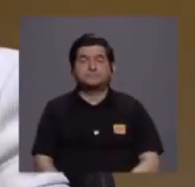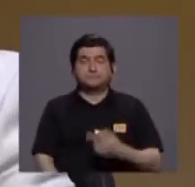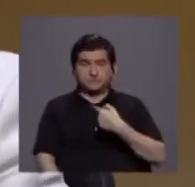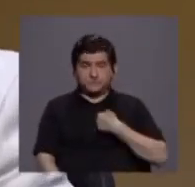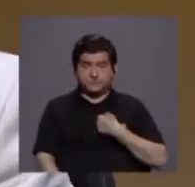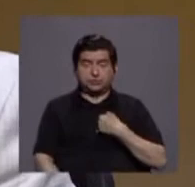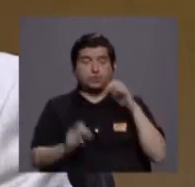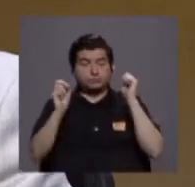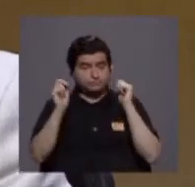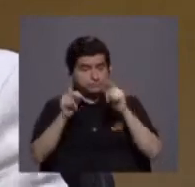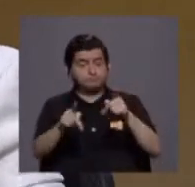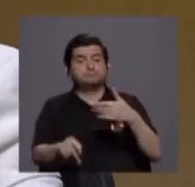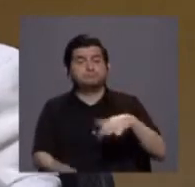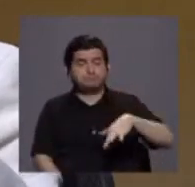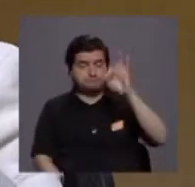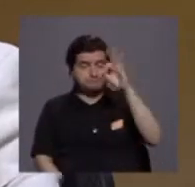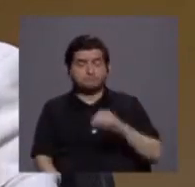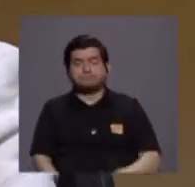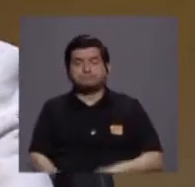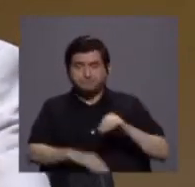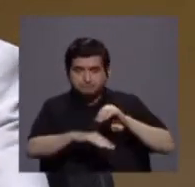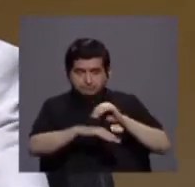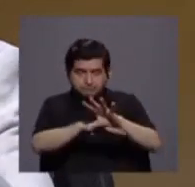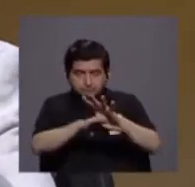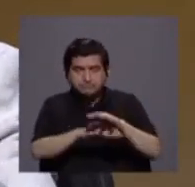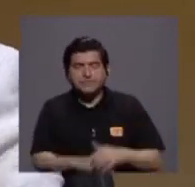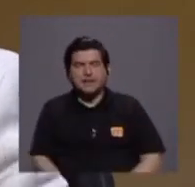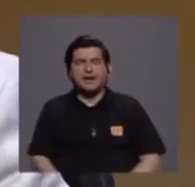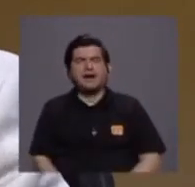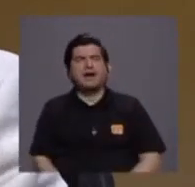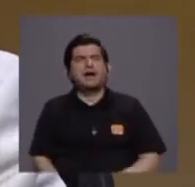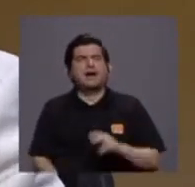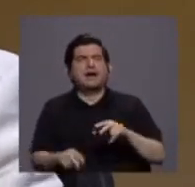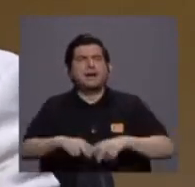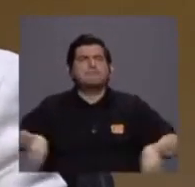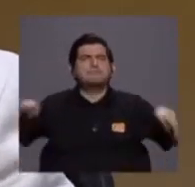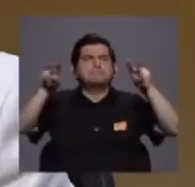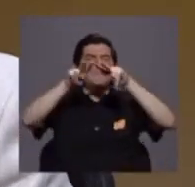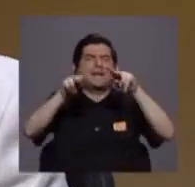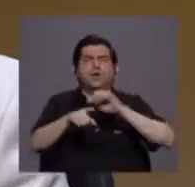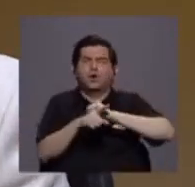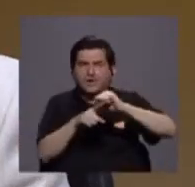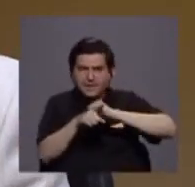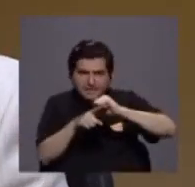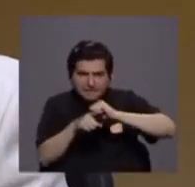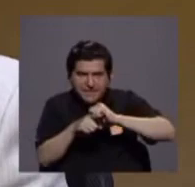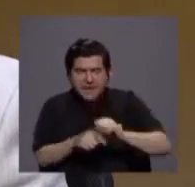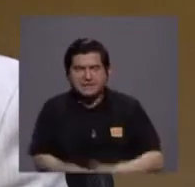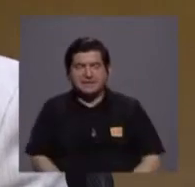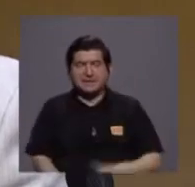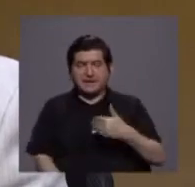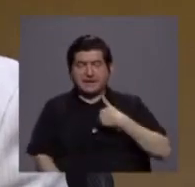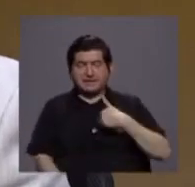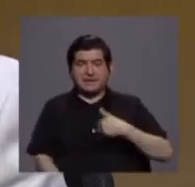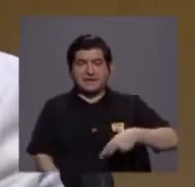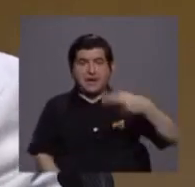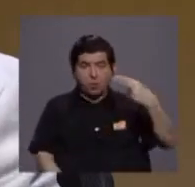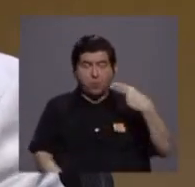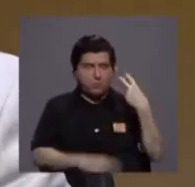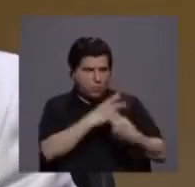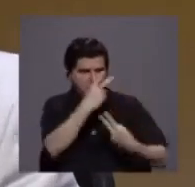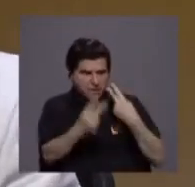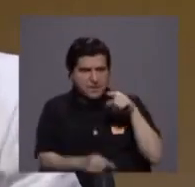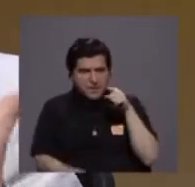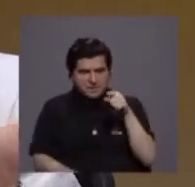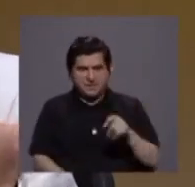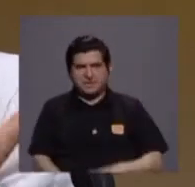aquí una oportunidad de inspirarme en algunos valores y prácticas de Humboldt en sus viajes, como él lo